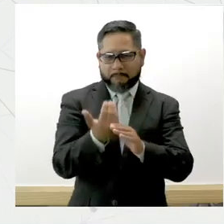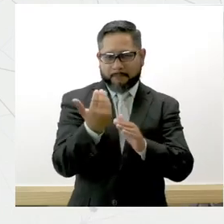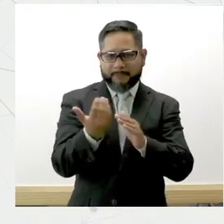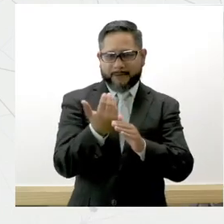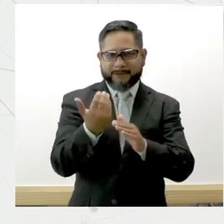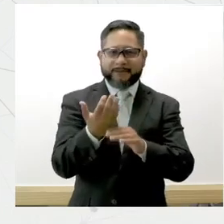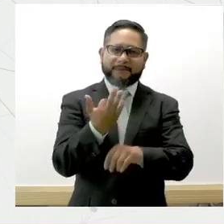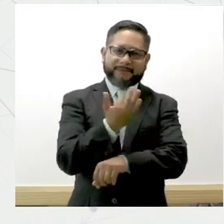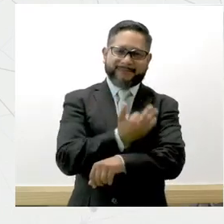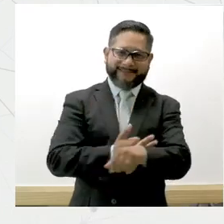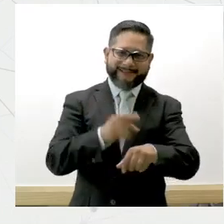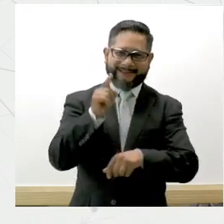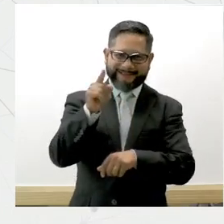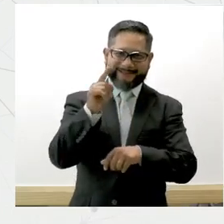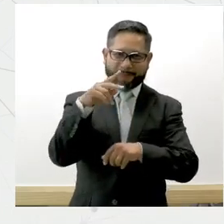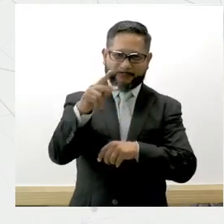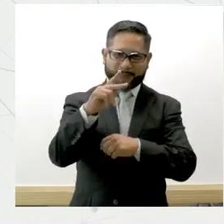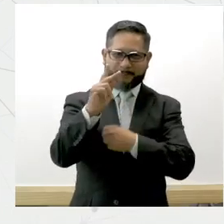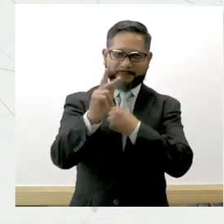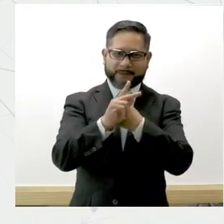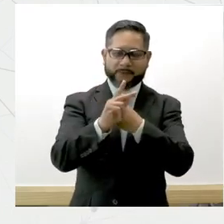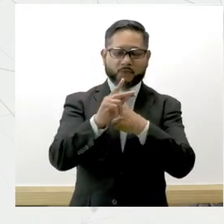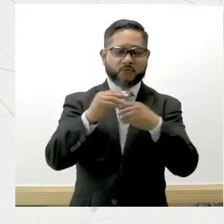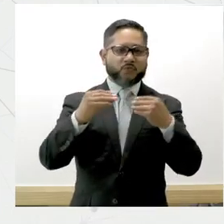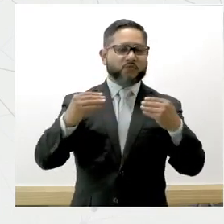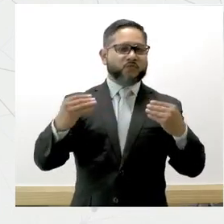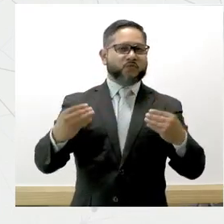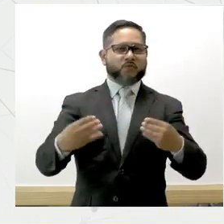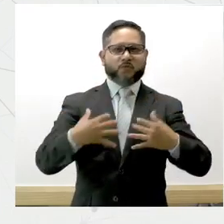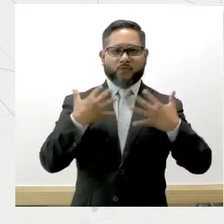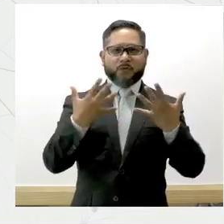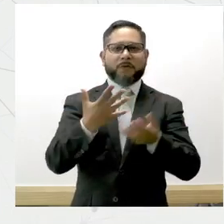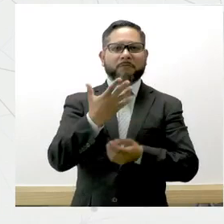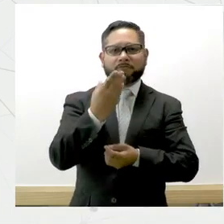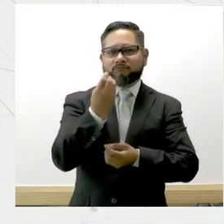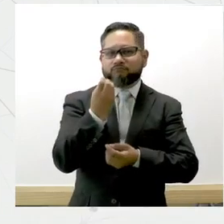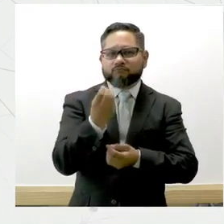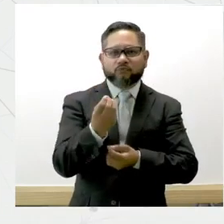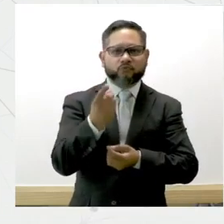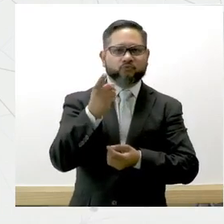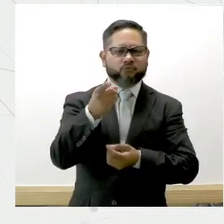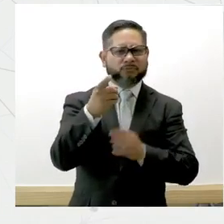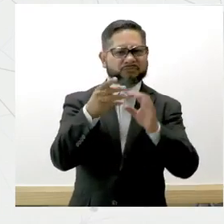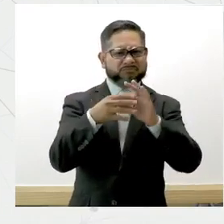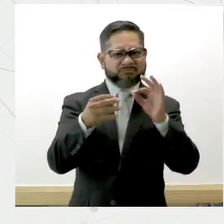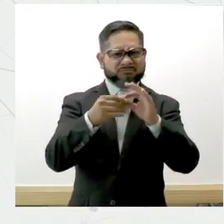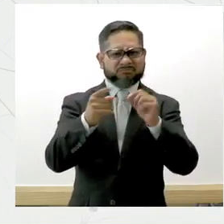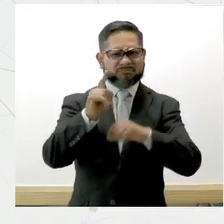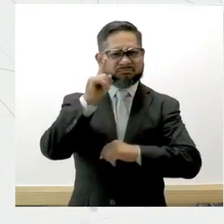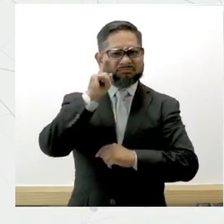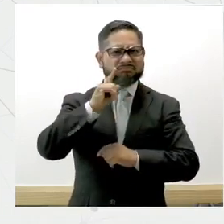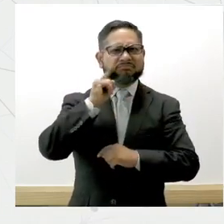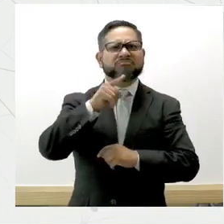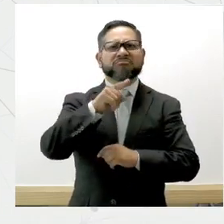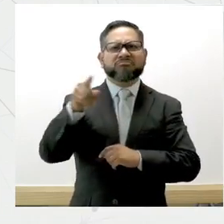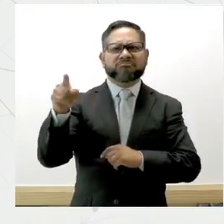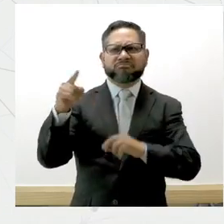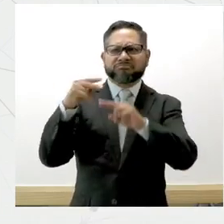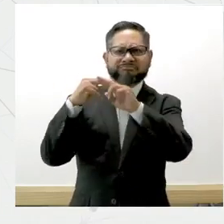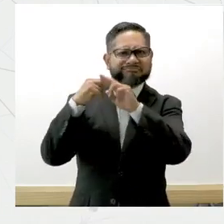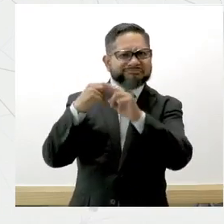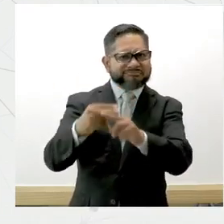tarde para usted. Ha sido muy enriquecedor. Sin duda es usted una mujer que con una trayectoria y